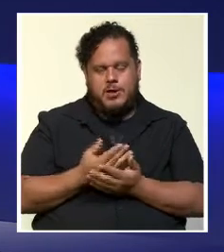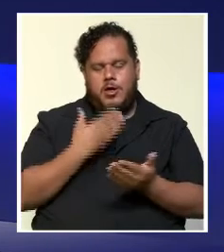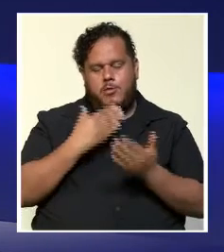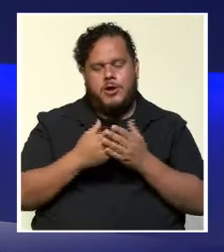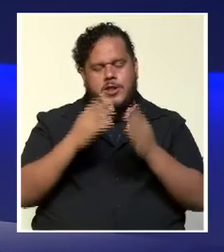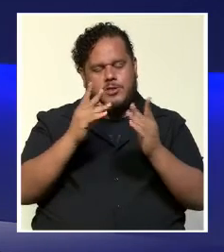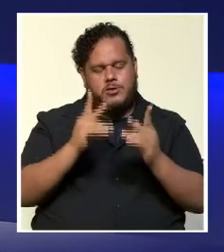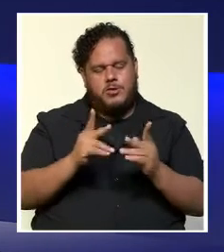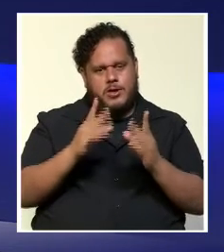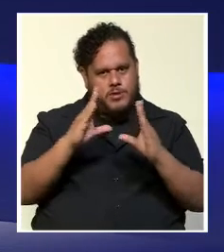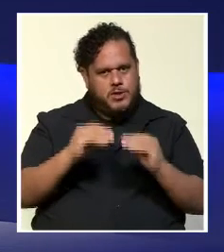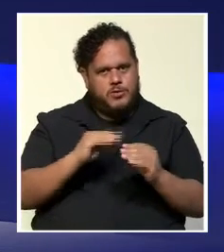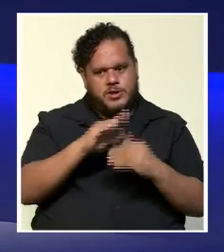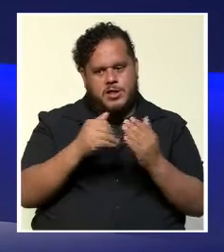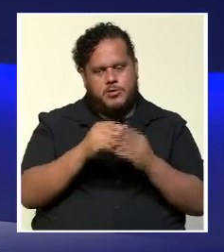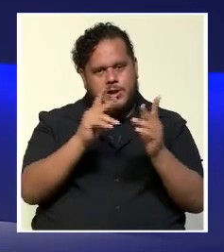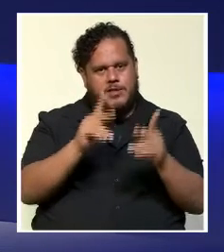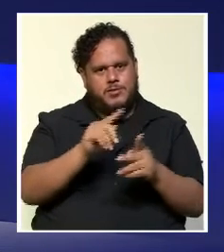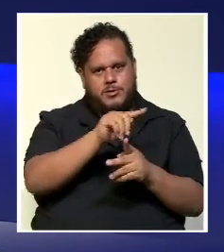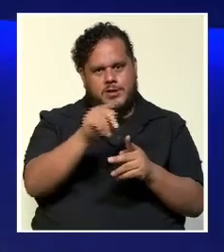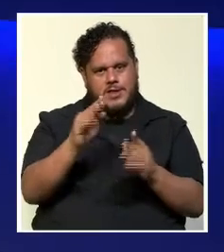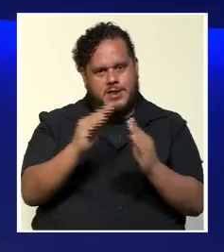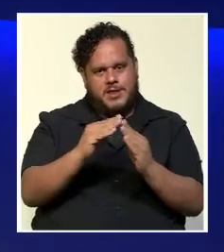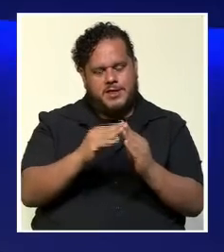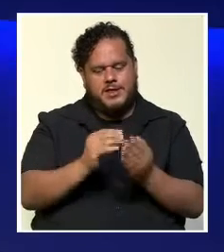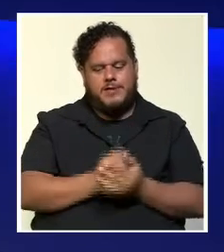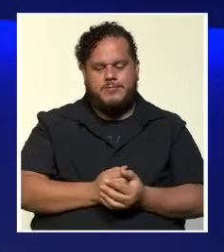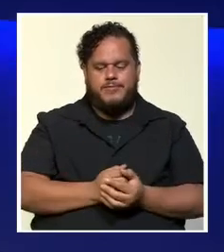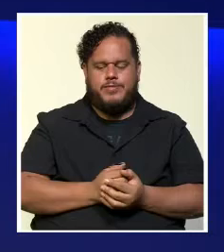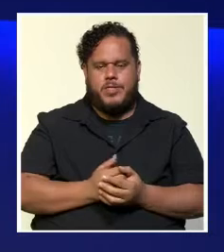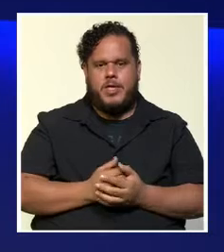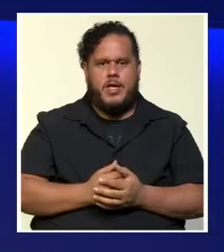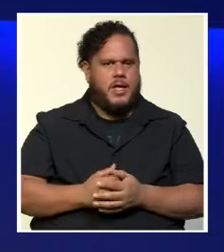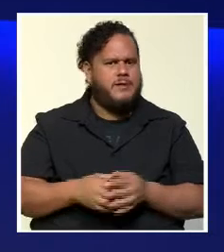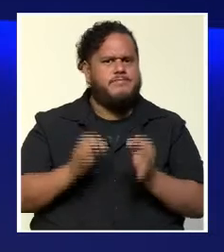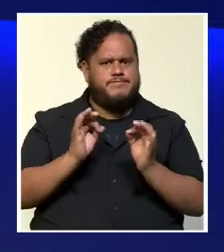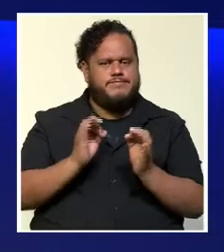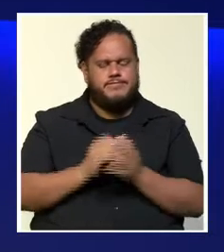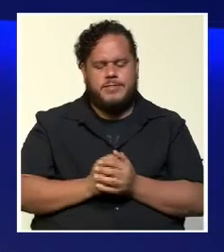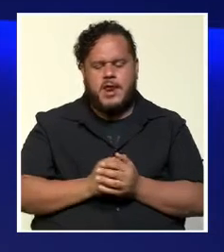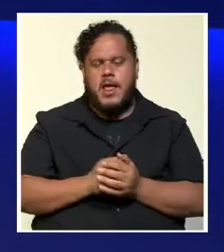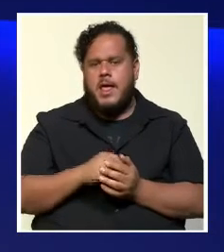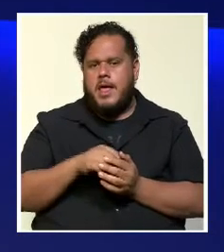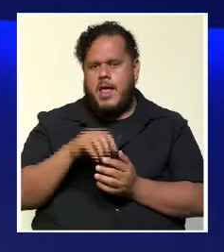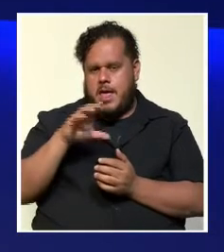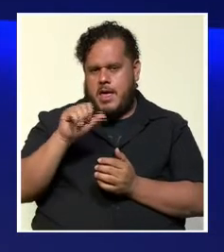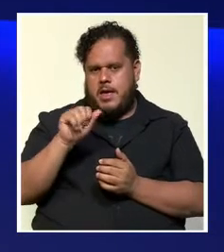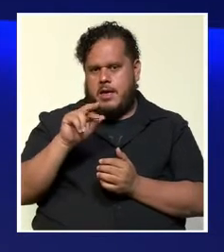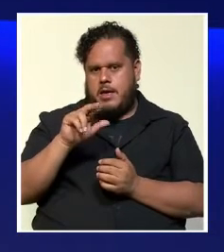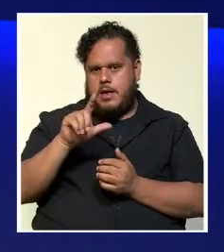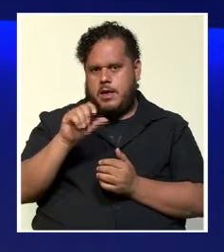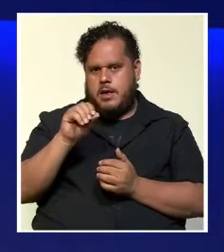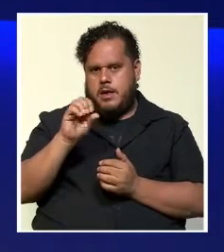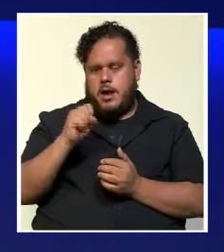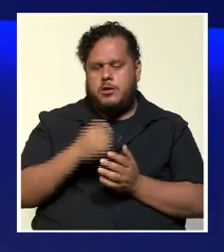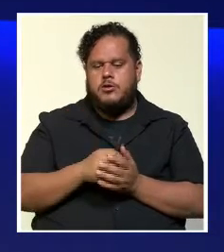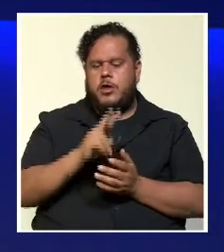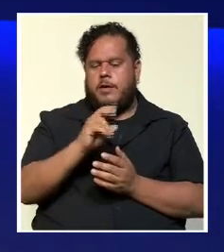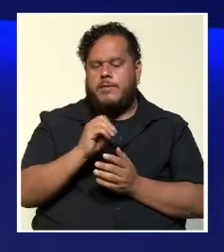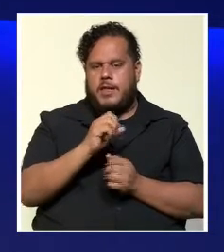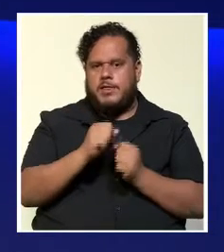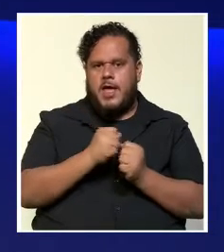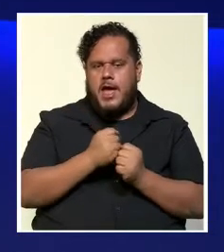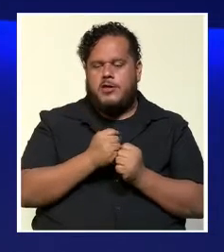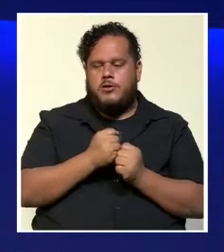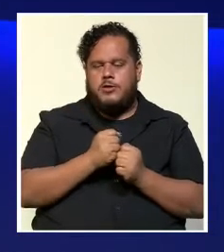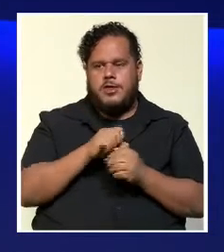está escuchando y viendo también. Buenísimo. Carlos, 20 años de aquel lanzamiento editorial de Perro